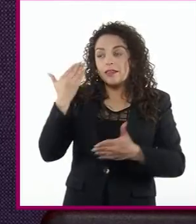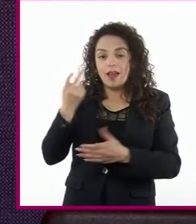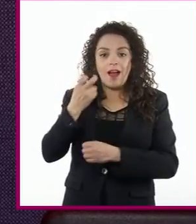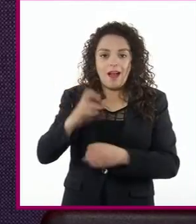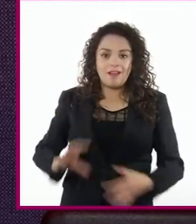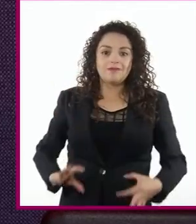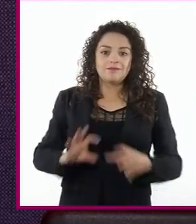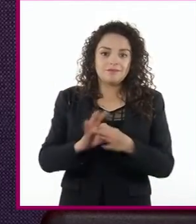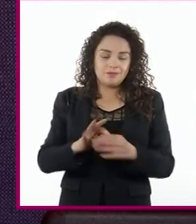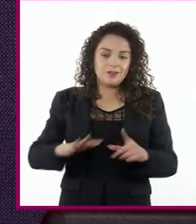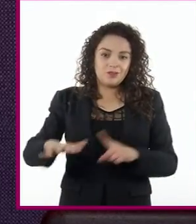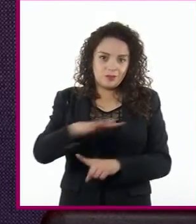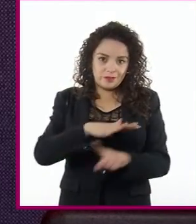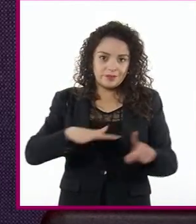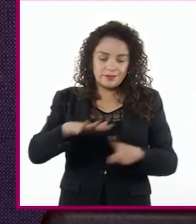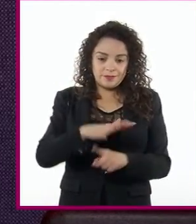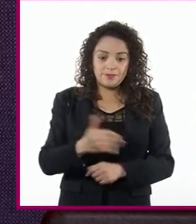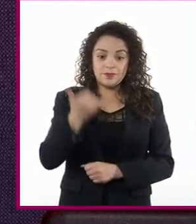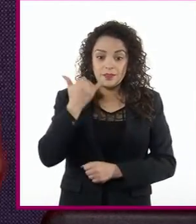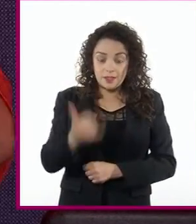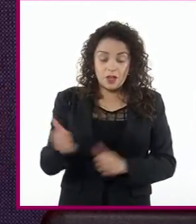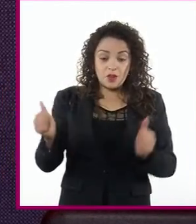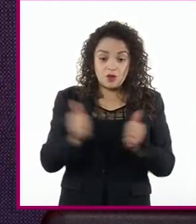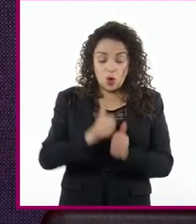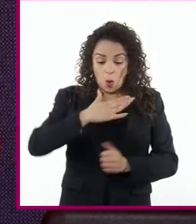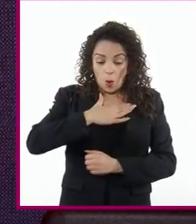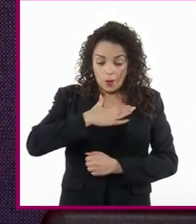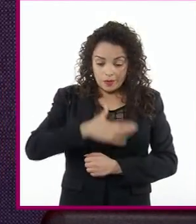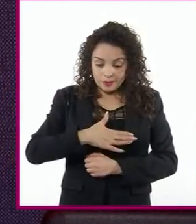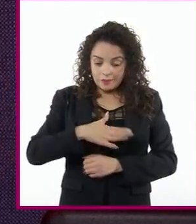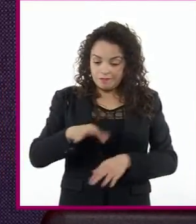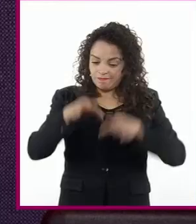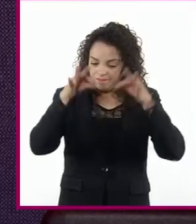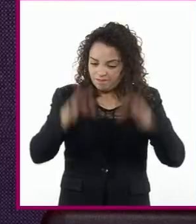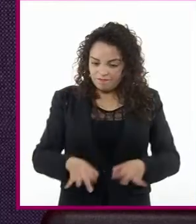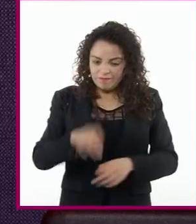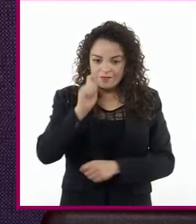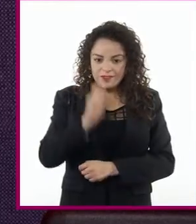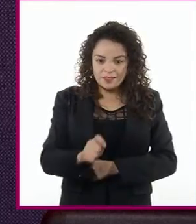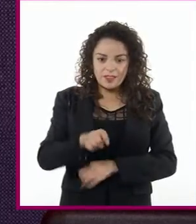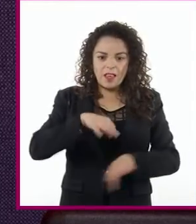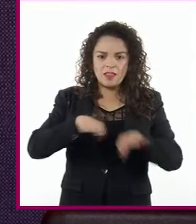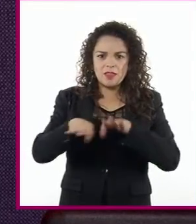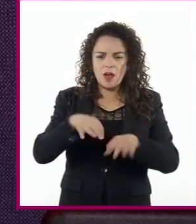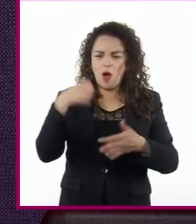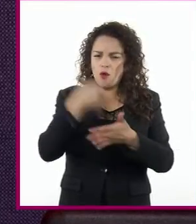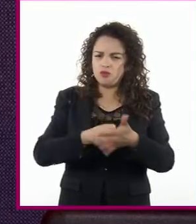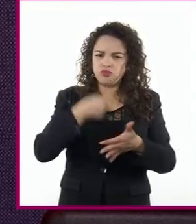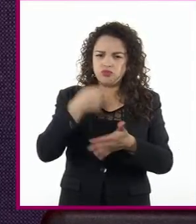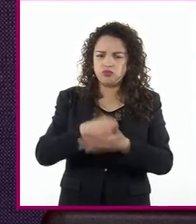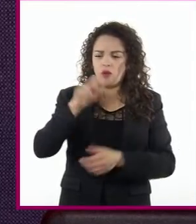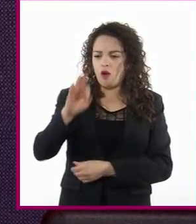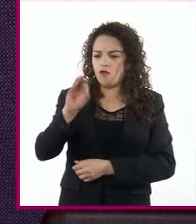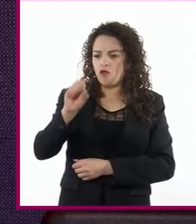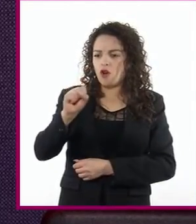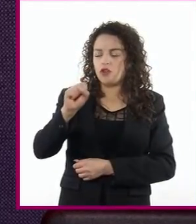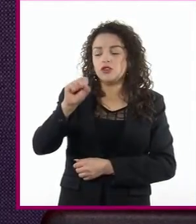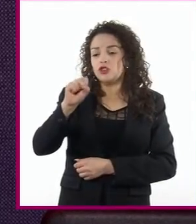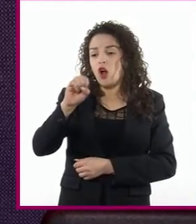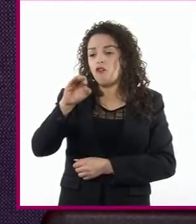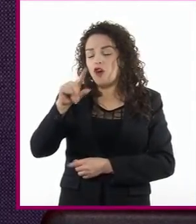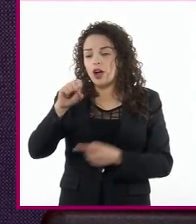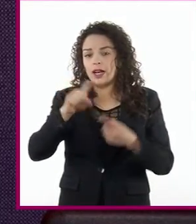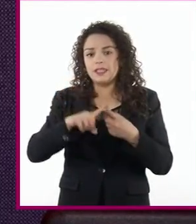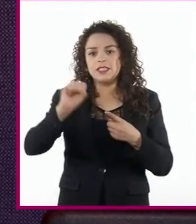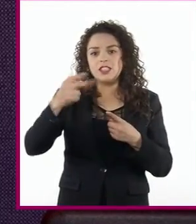Y valoramos con toda justicia la enorme labor de Sófocles, los juglares, Shakespeare, Lope